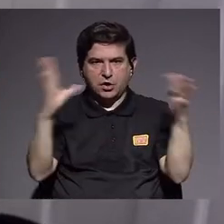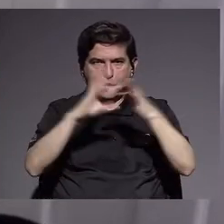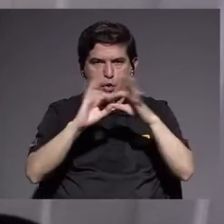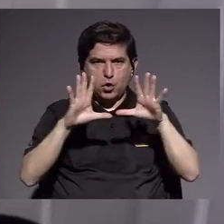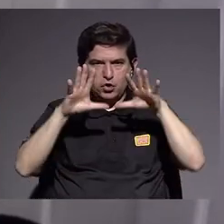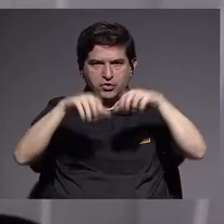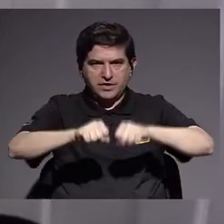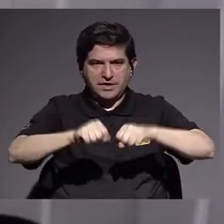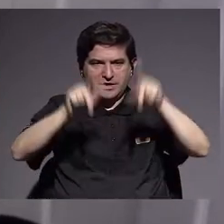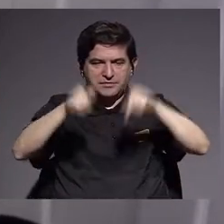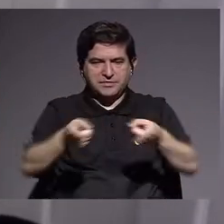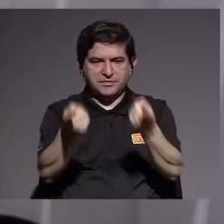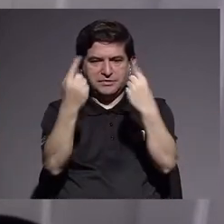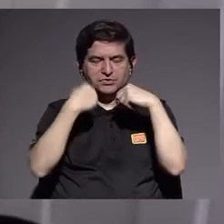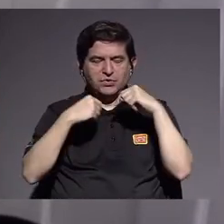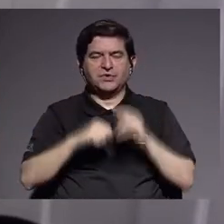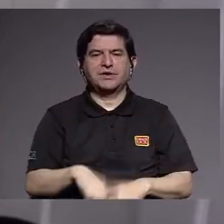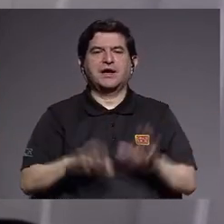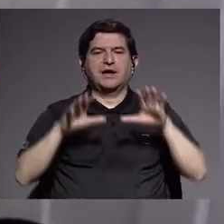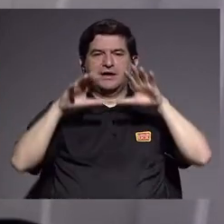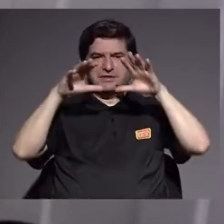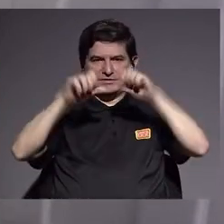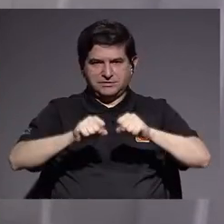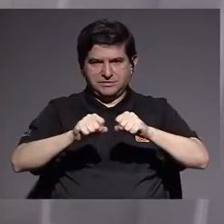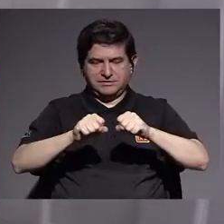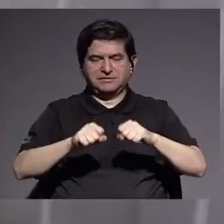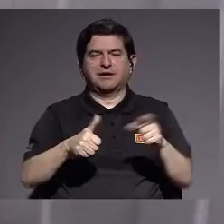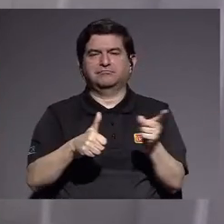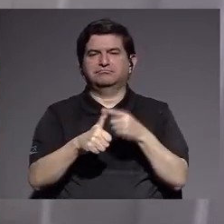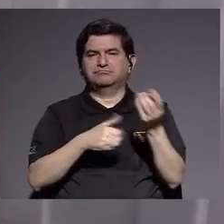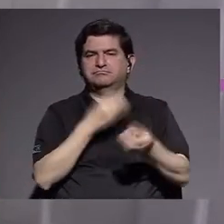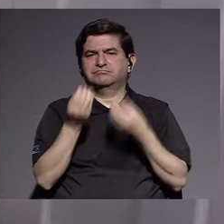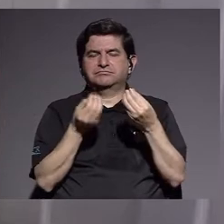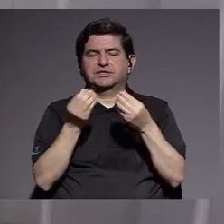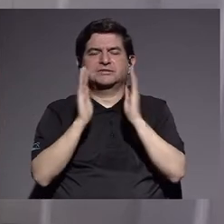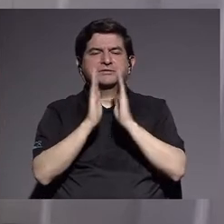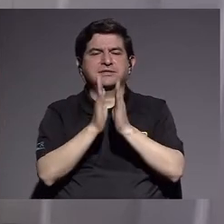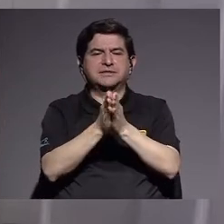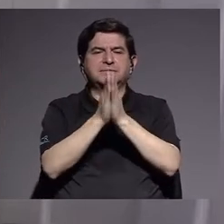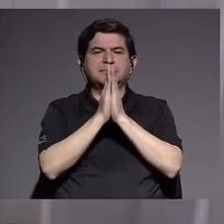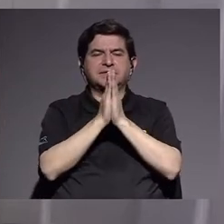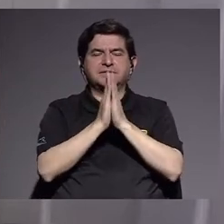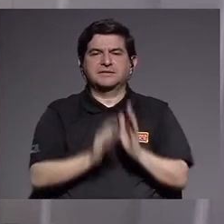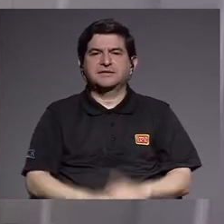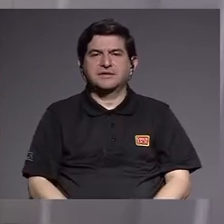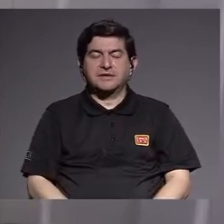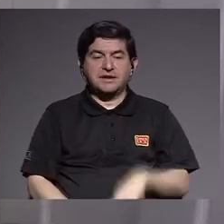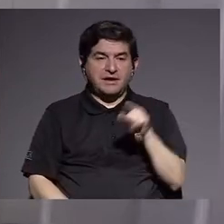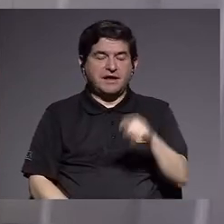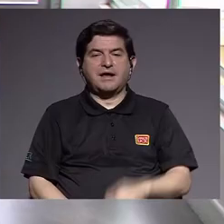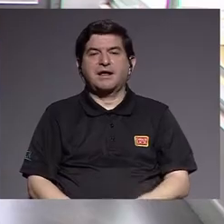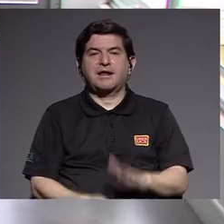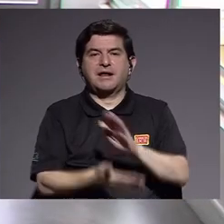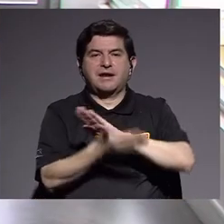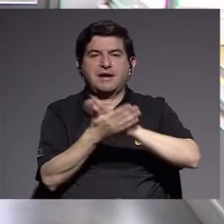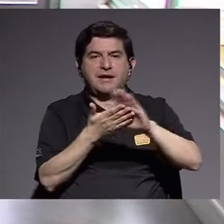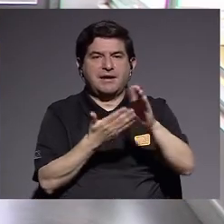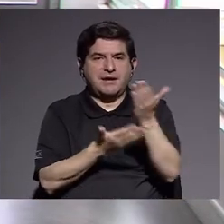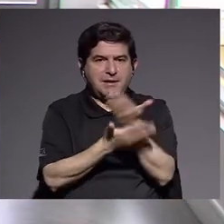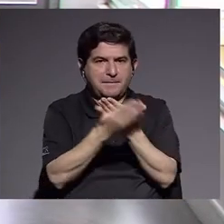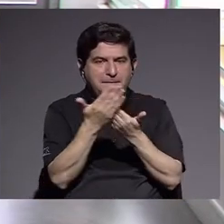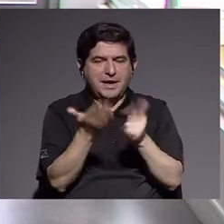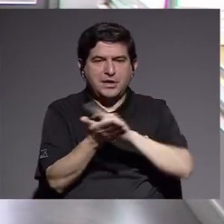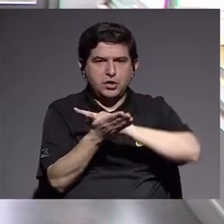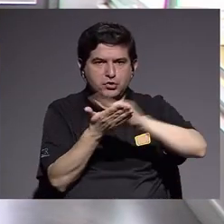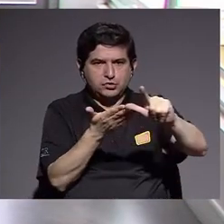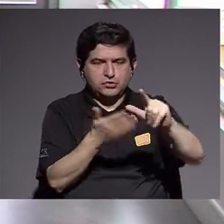ya se coordina la cita el paciente viene a la consulta entonces lo primero que le vamos a pedir va a ser que pase y se